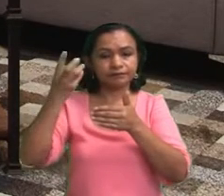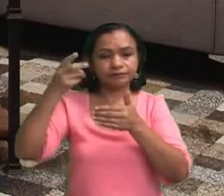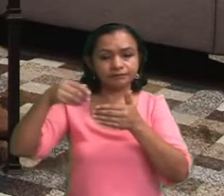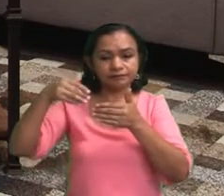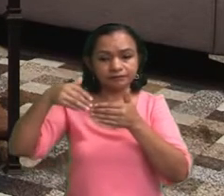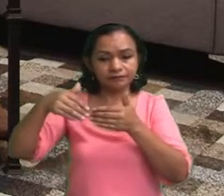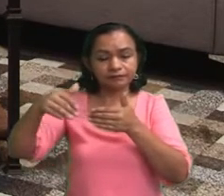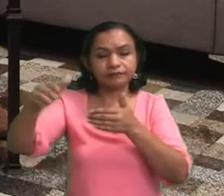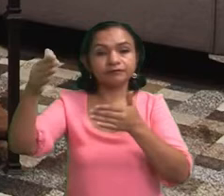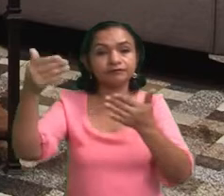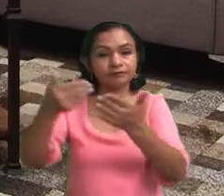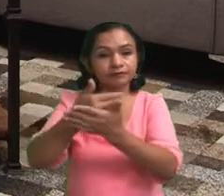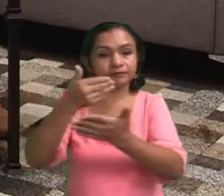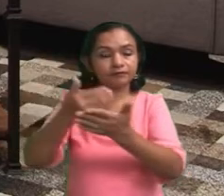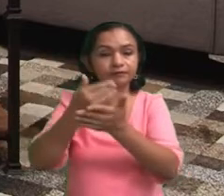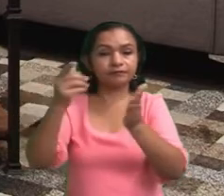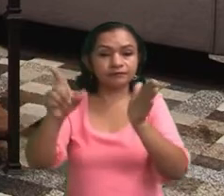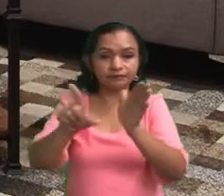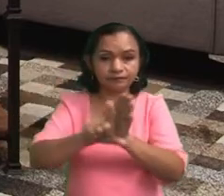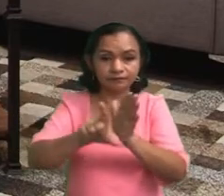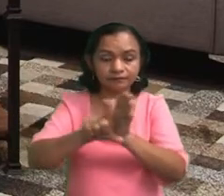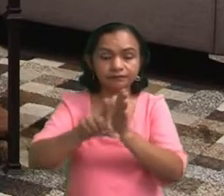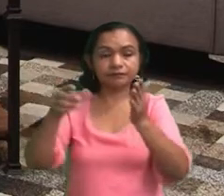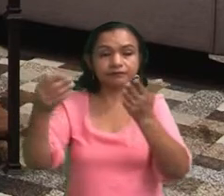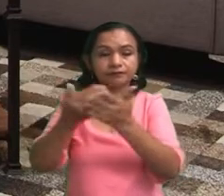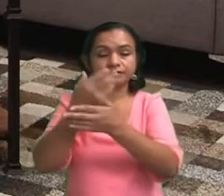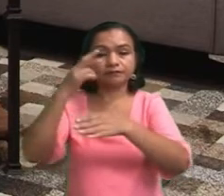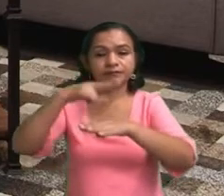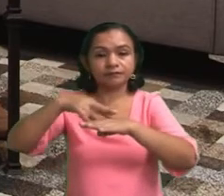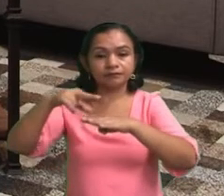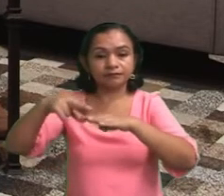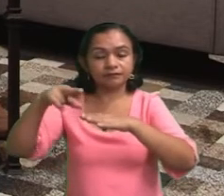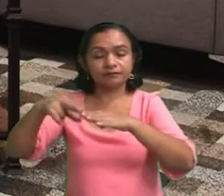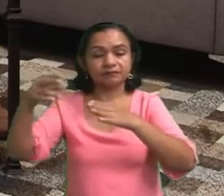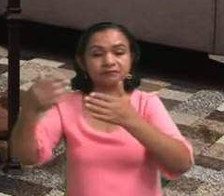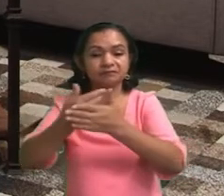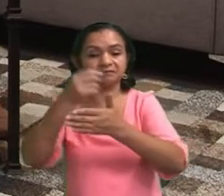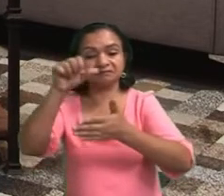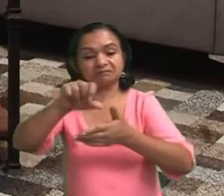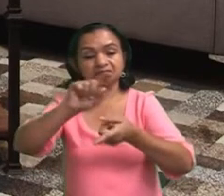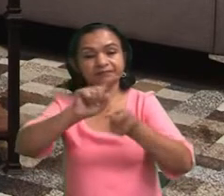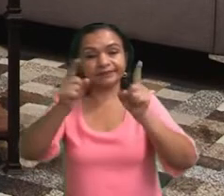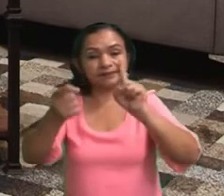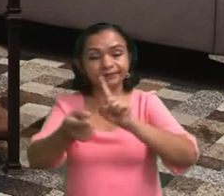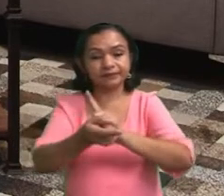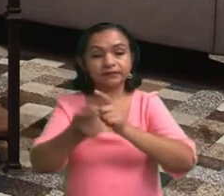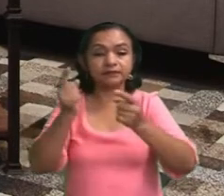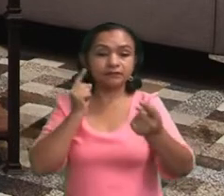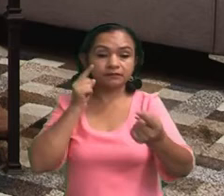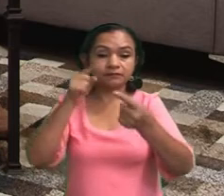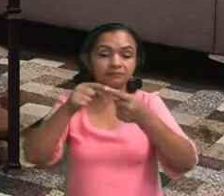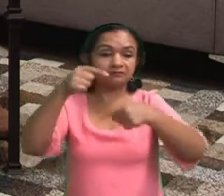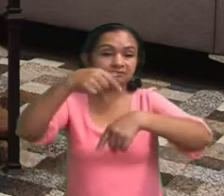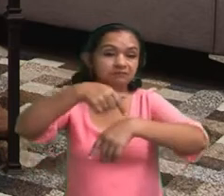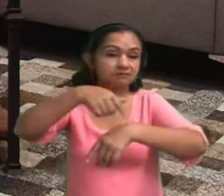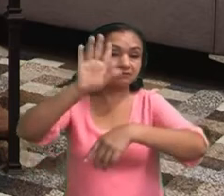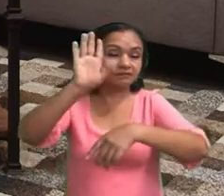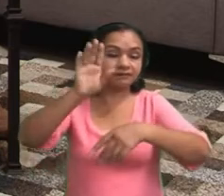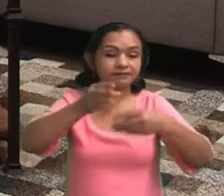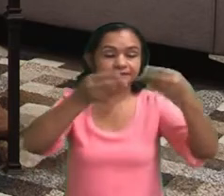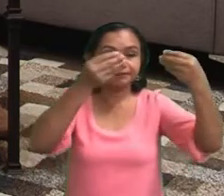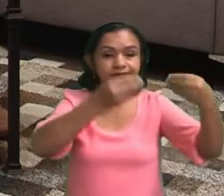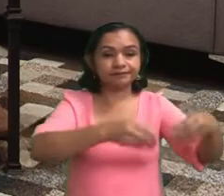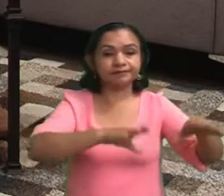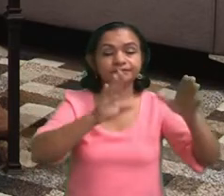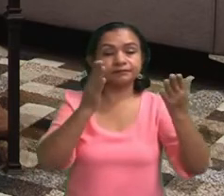habrán nuevas normas, habrán normas derogadas, habrán normas incluso que cumplieron su objetivo y ya pierden